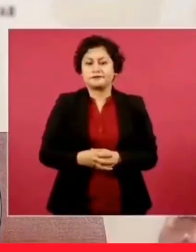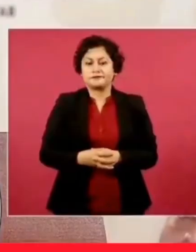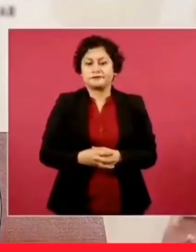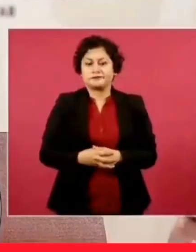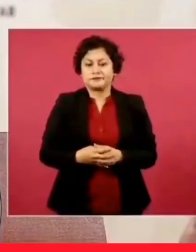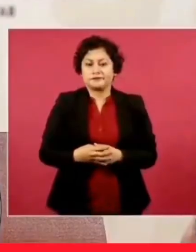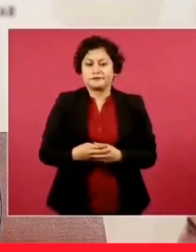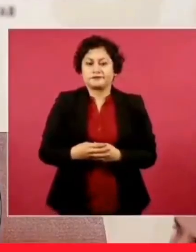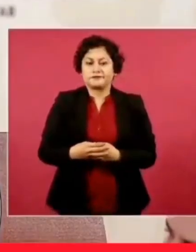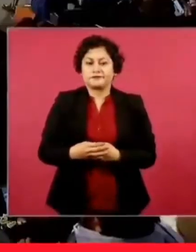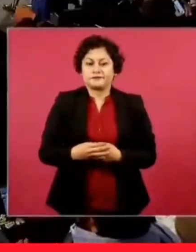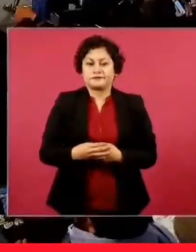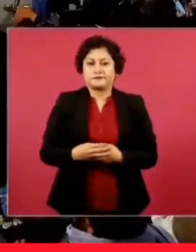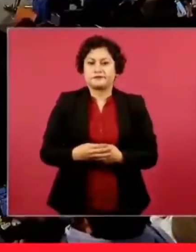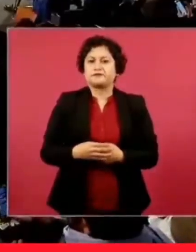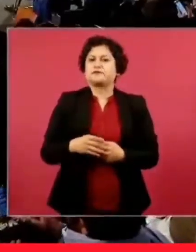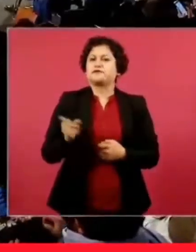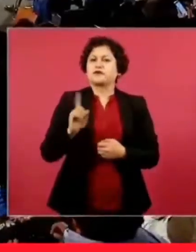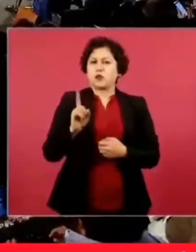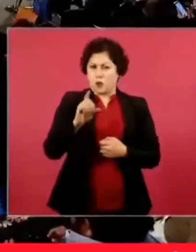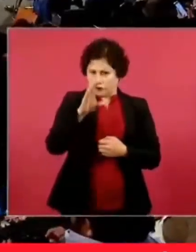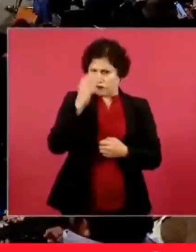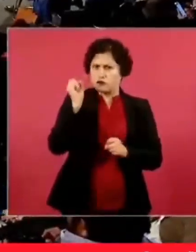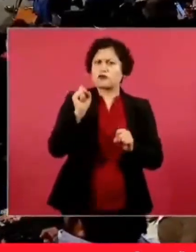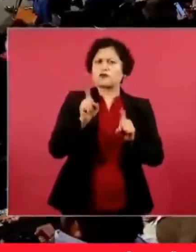No, se la mandamos a Volpi también.